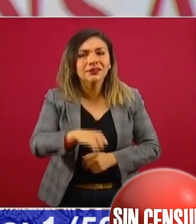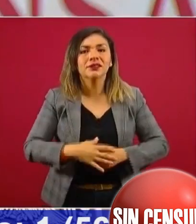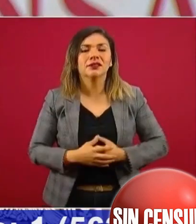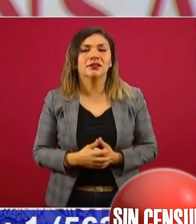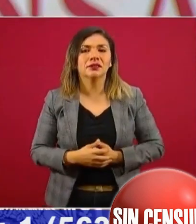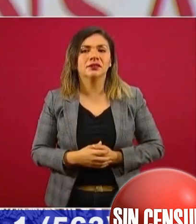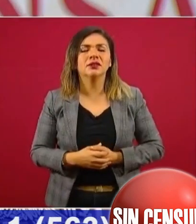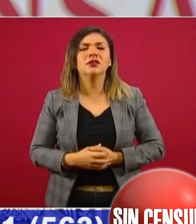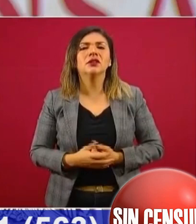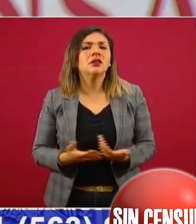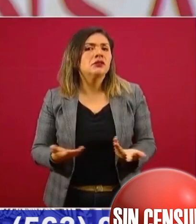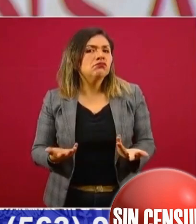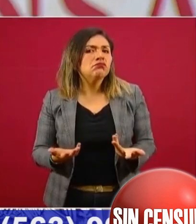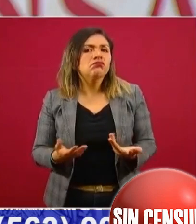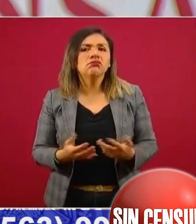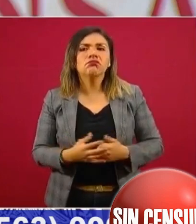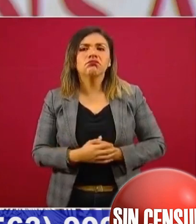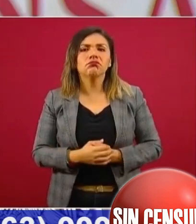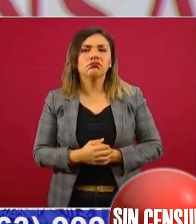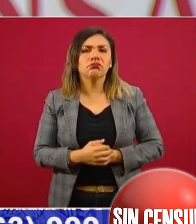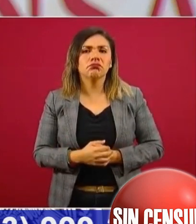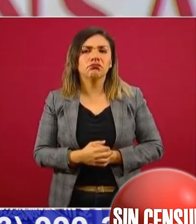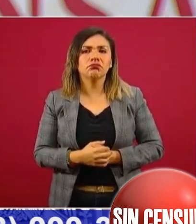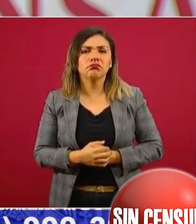que no